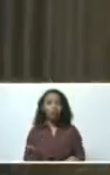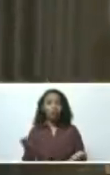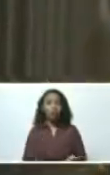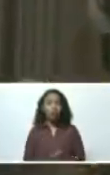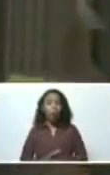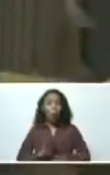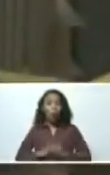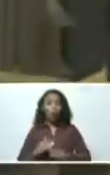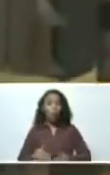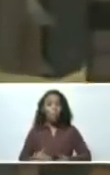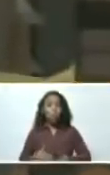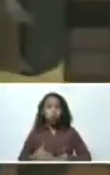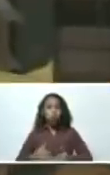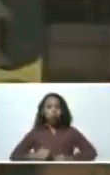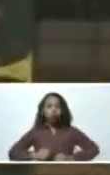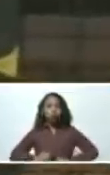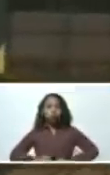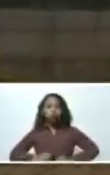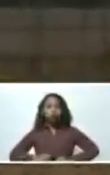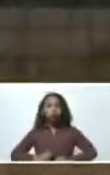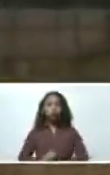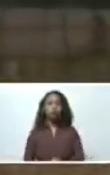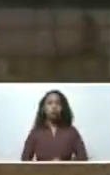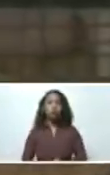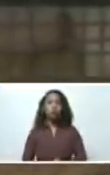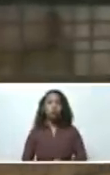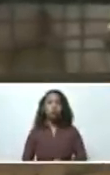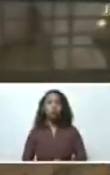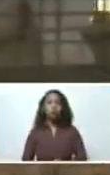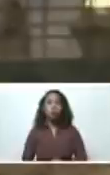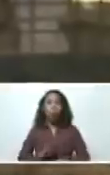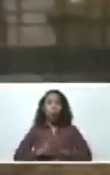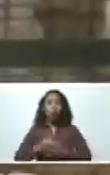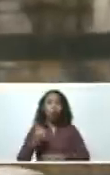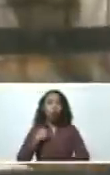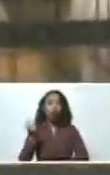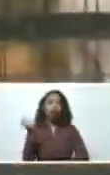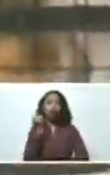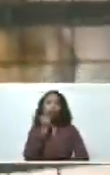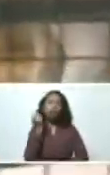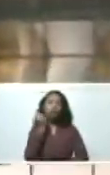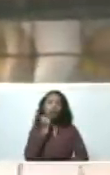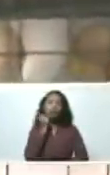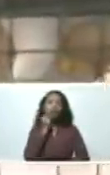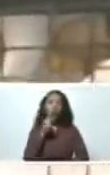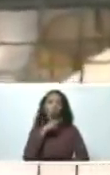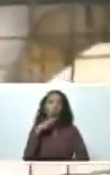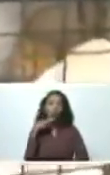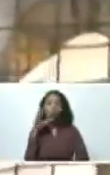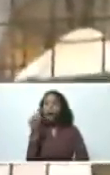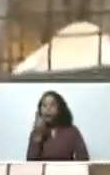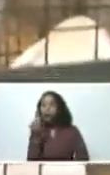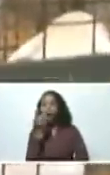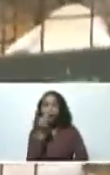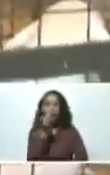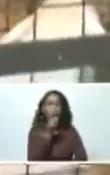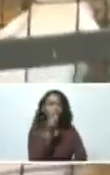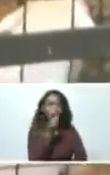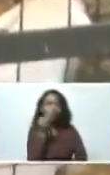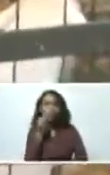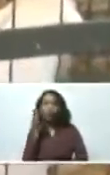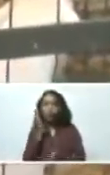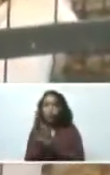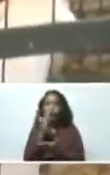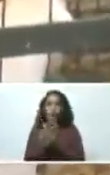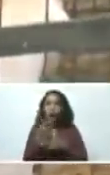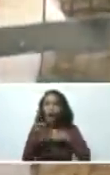Porque estoy barrigón, gordo. Estaba abusando otra vez un poco de los dulces y de las